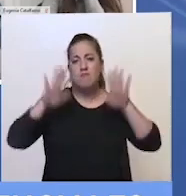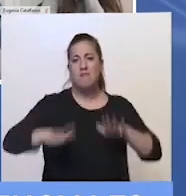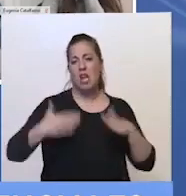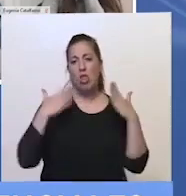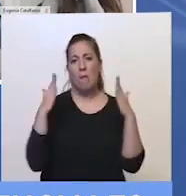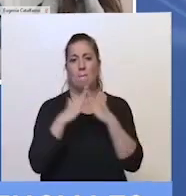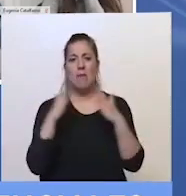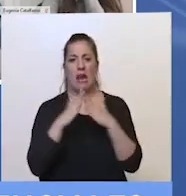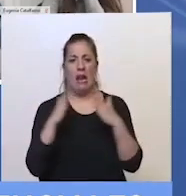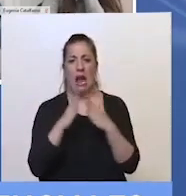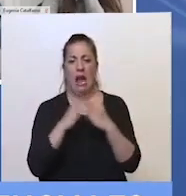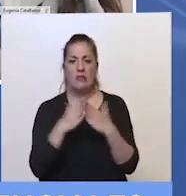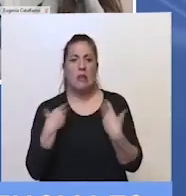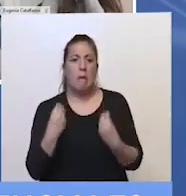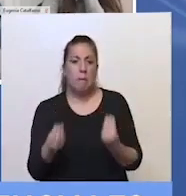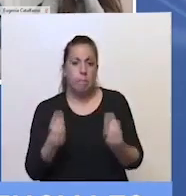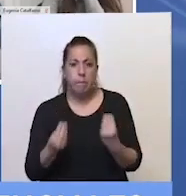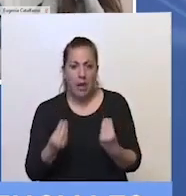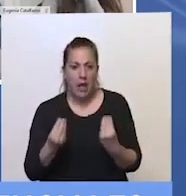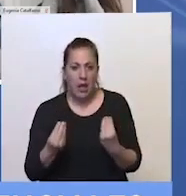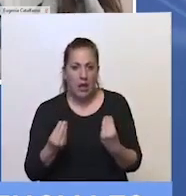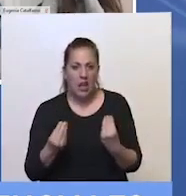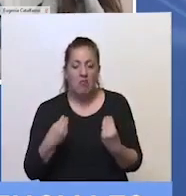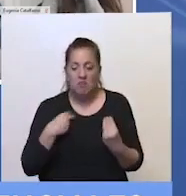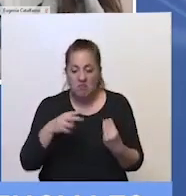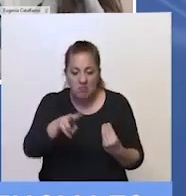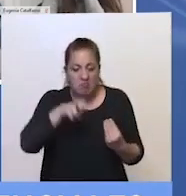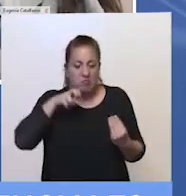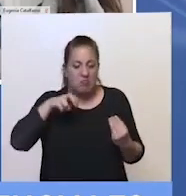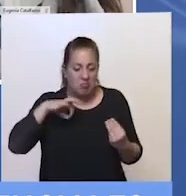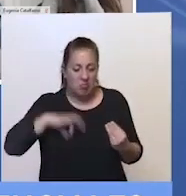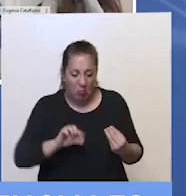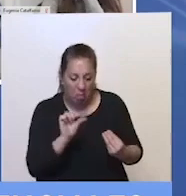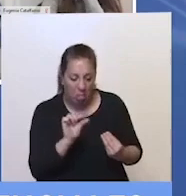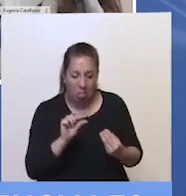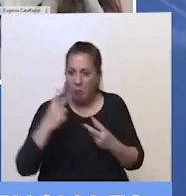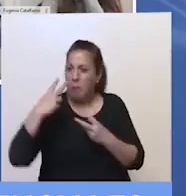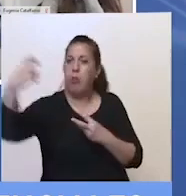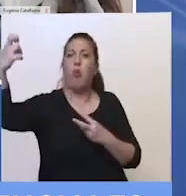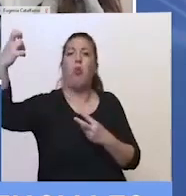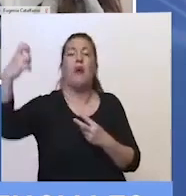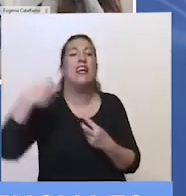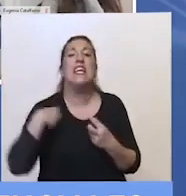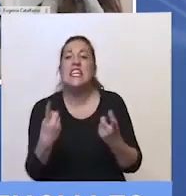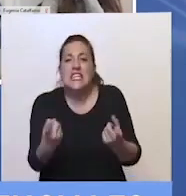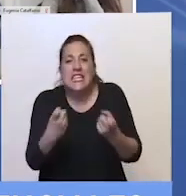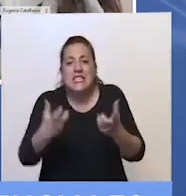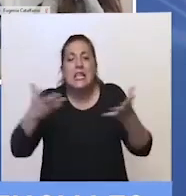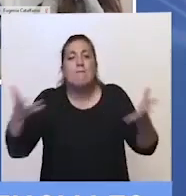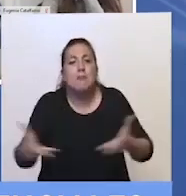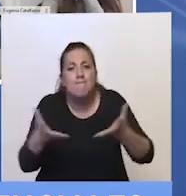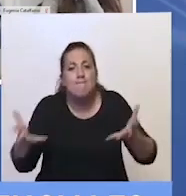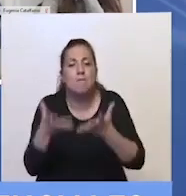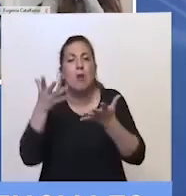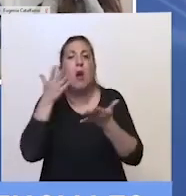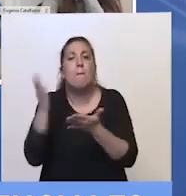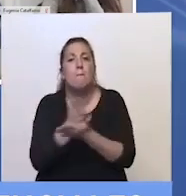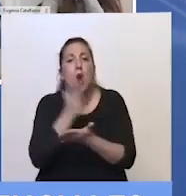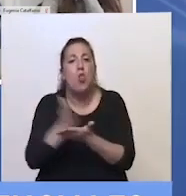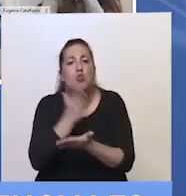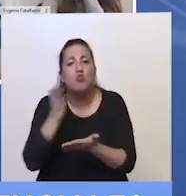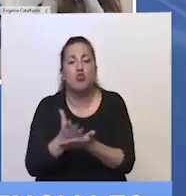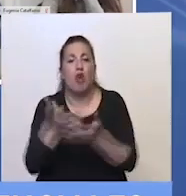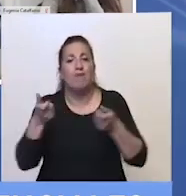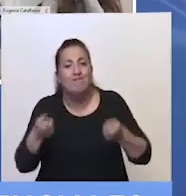total, el ingreso adicional que viene no es tanto. Necesitamos incentivar la producción y que el trabajo no sea